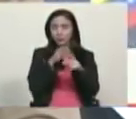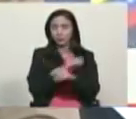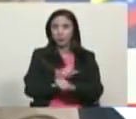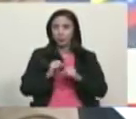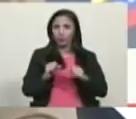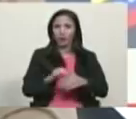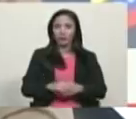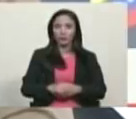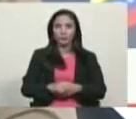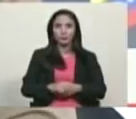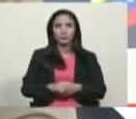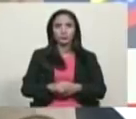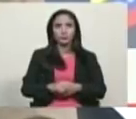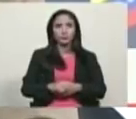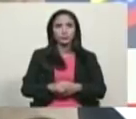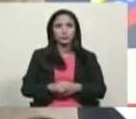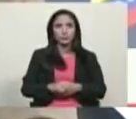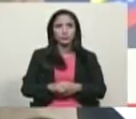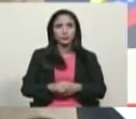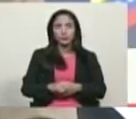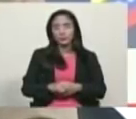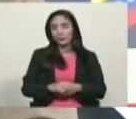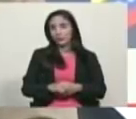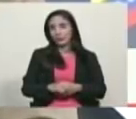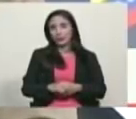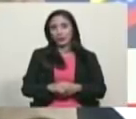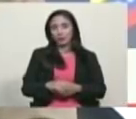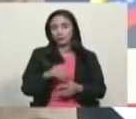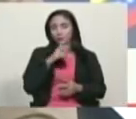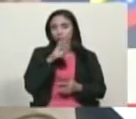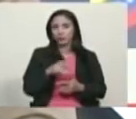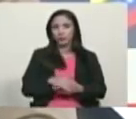Se ha impuesto una verdadera